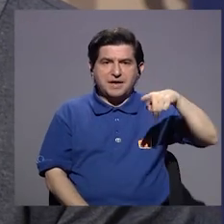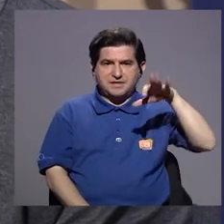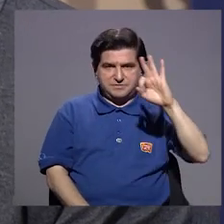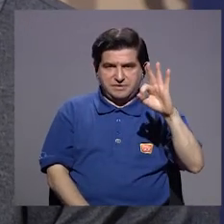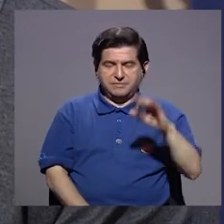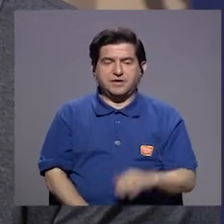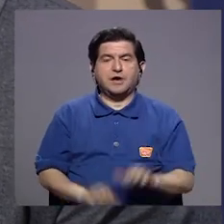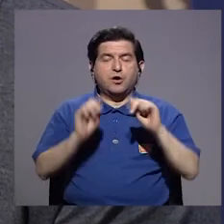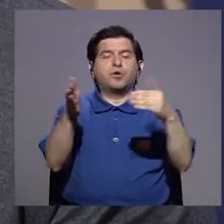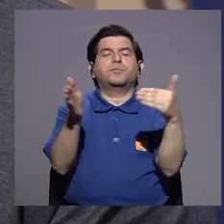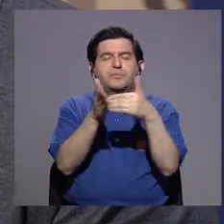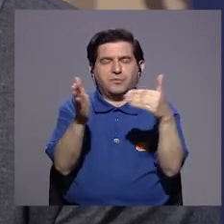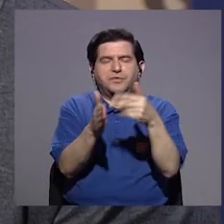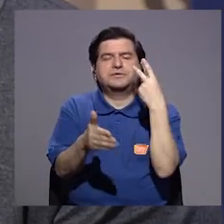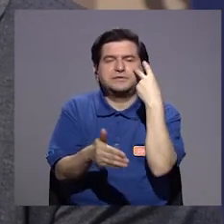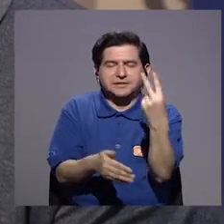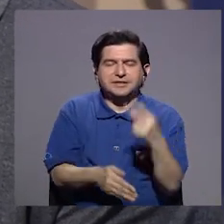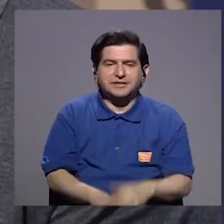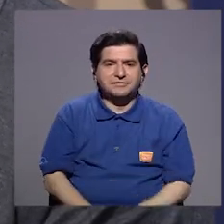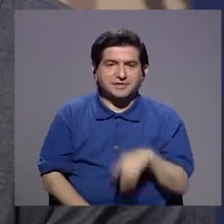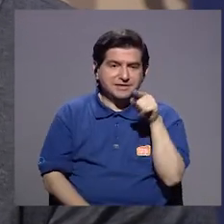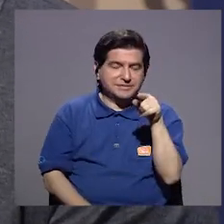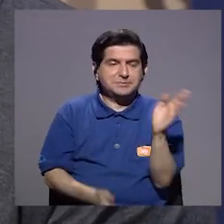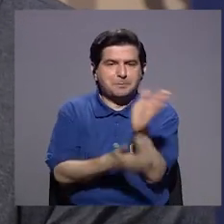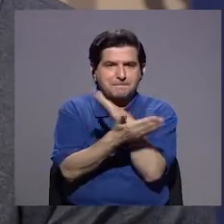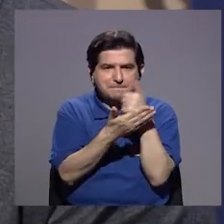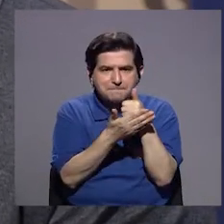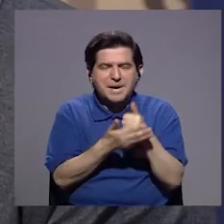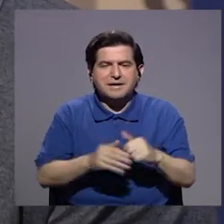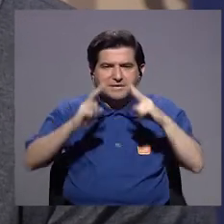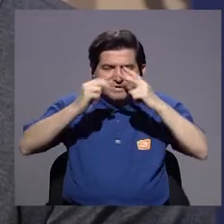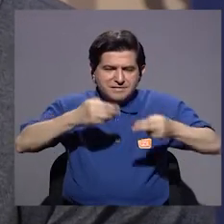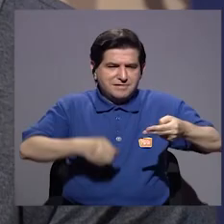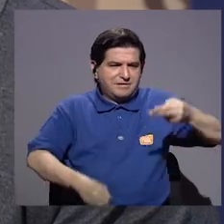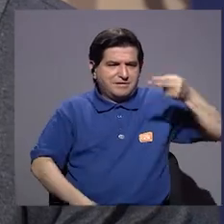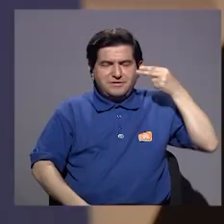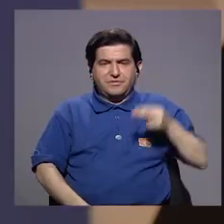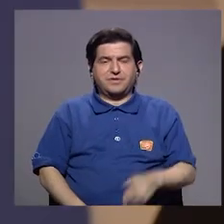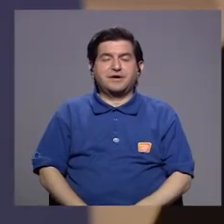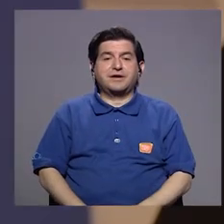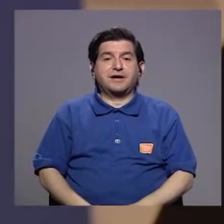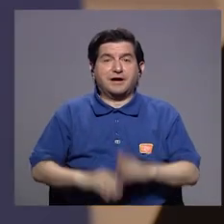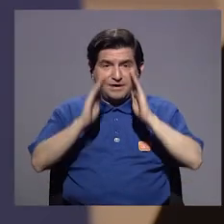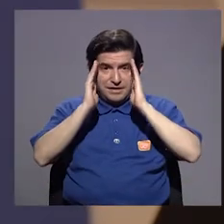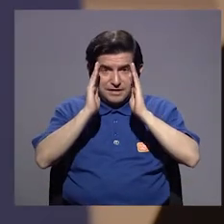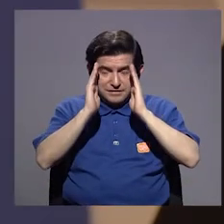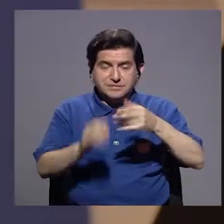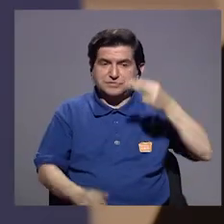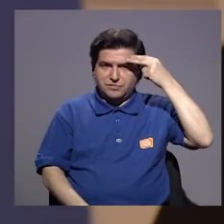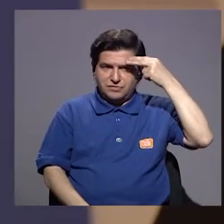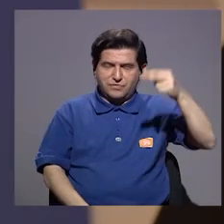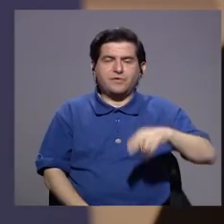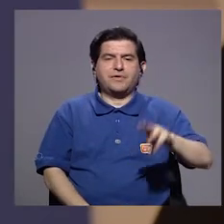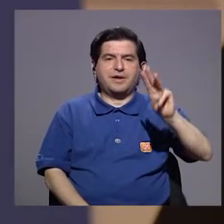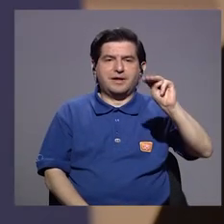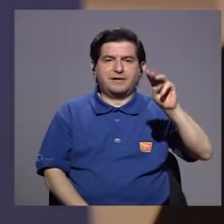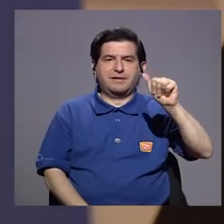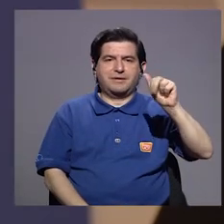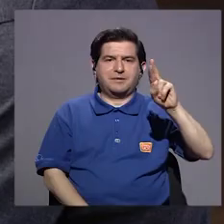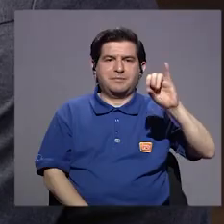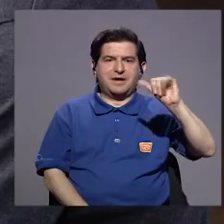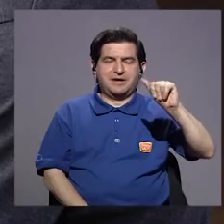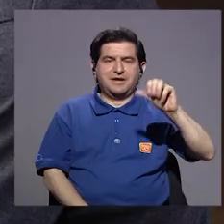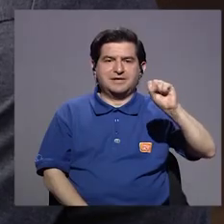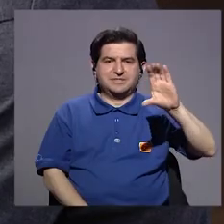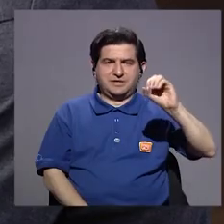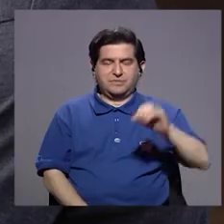tener la oportunidad de volver a ver en el festival como parte de la retrospectiva dedicada a María Seco. Sí, yo quisiera agregar en ese sentido que